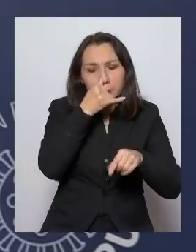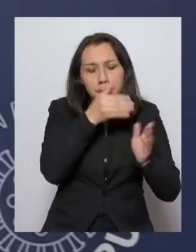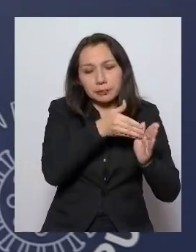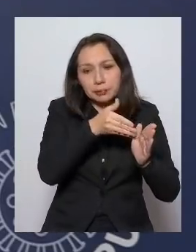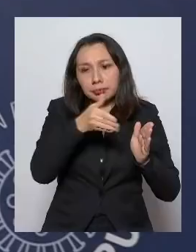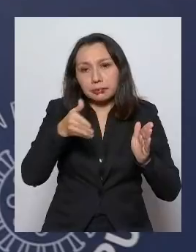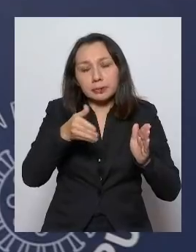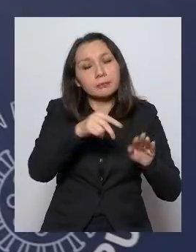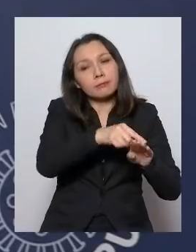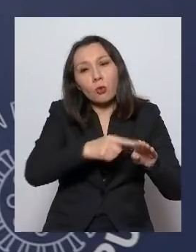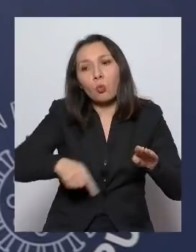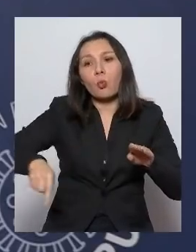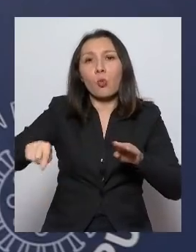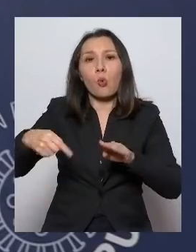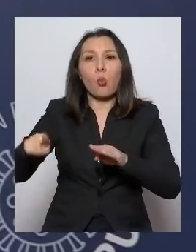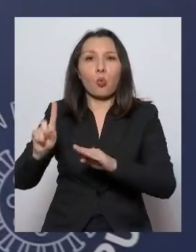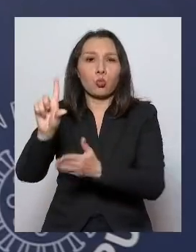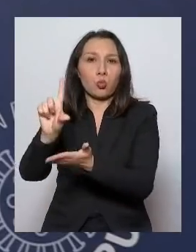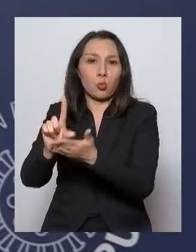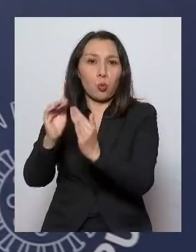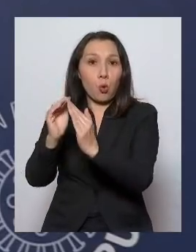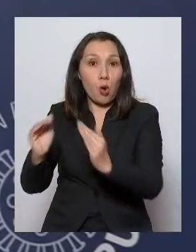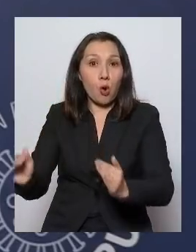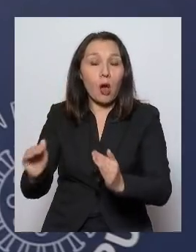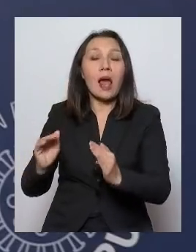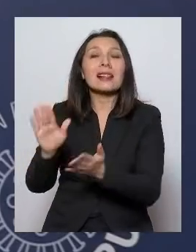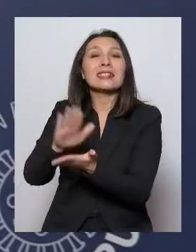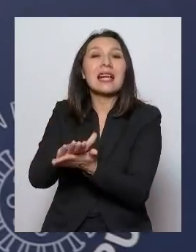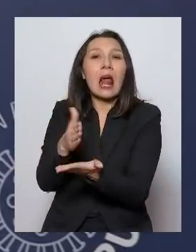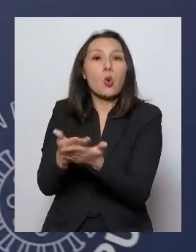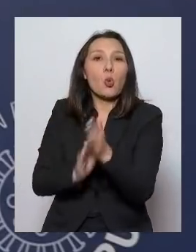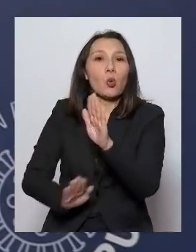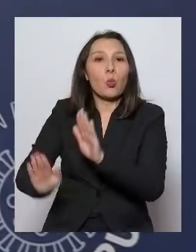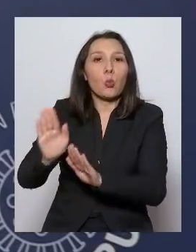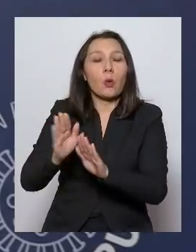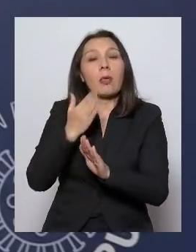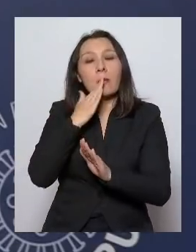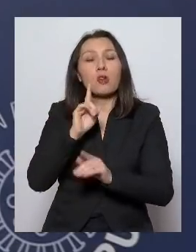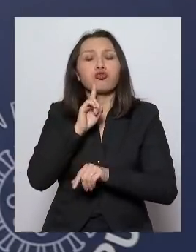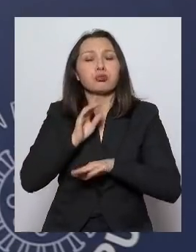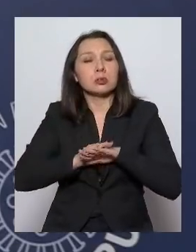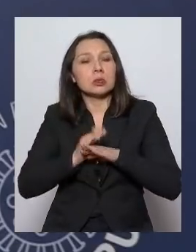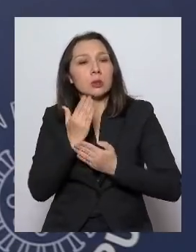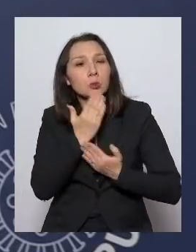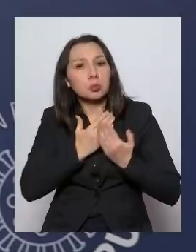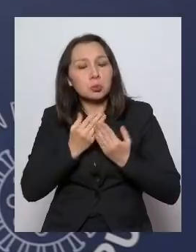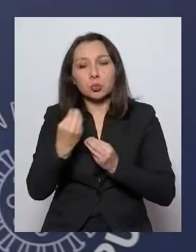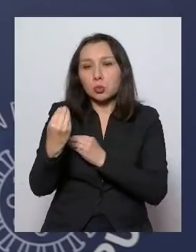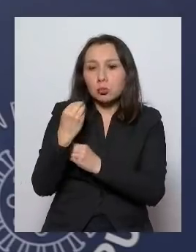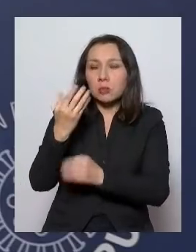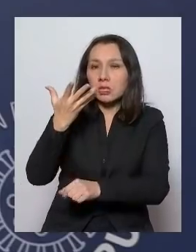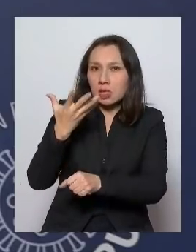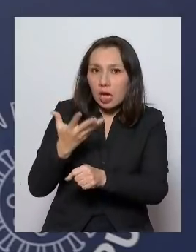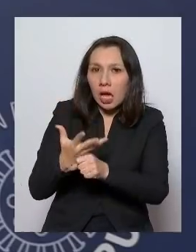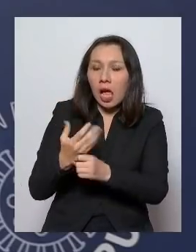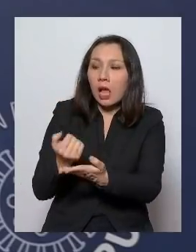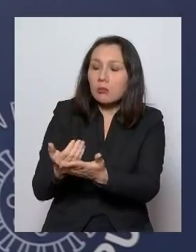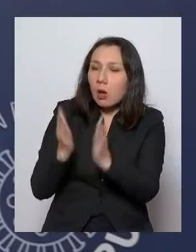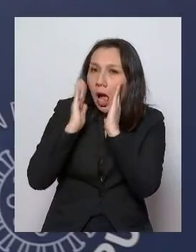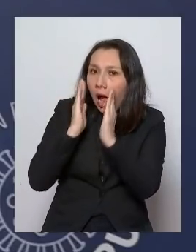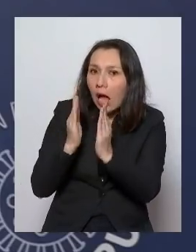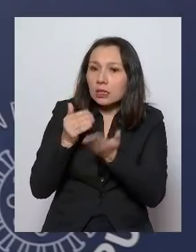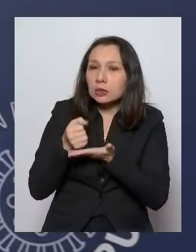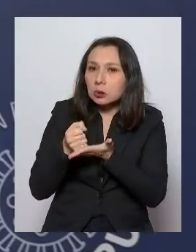el lugar donde están viviendo, habitando, y vayan a una residencia sanitaria para tener calor, confort, comida, atención de